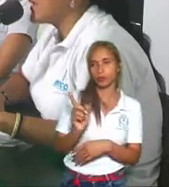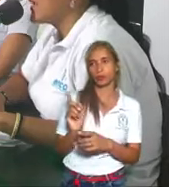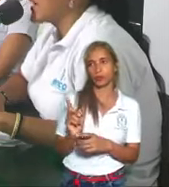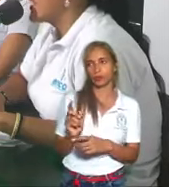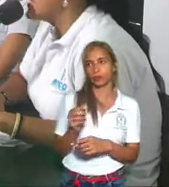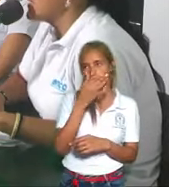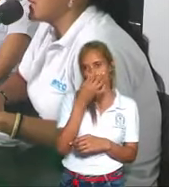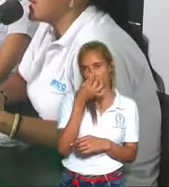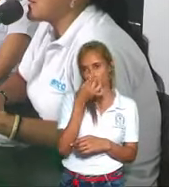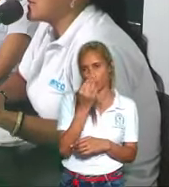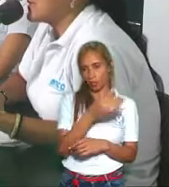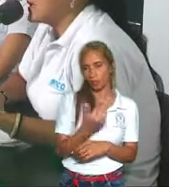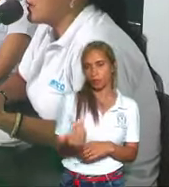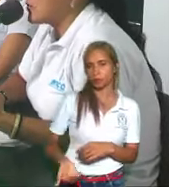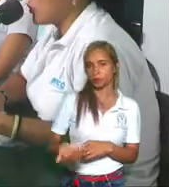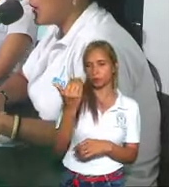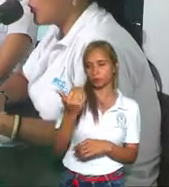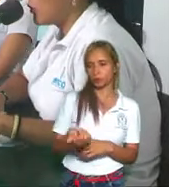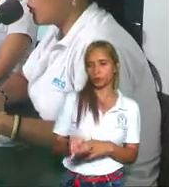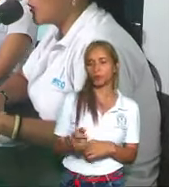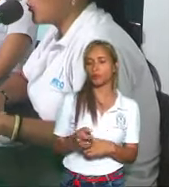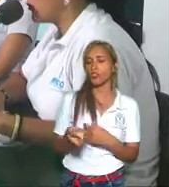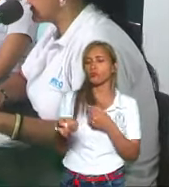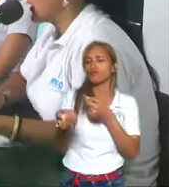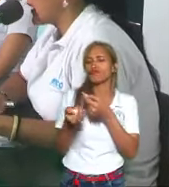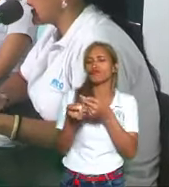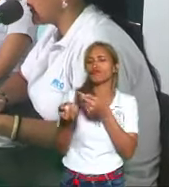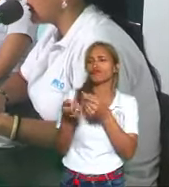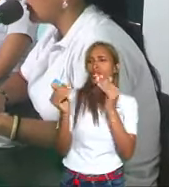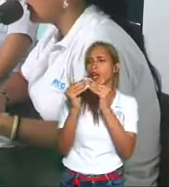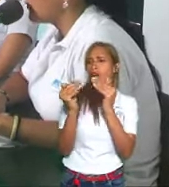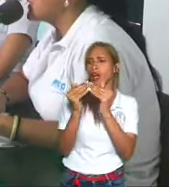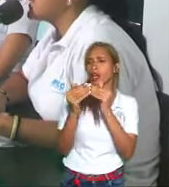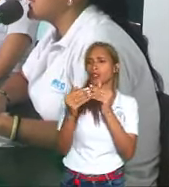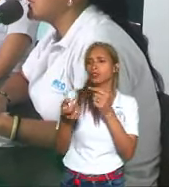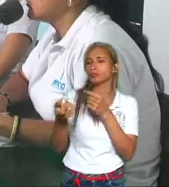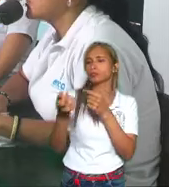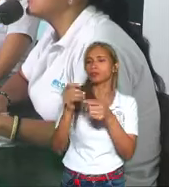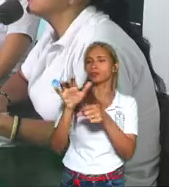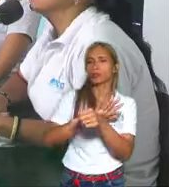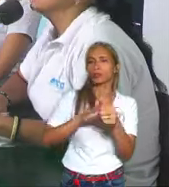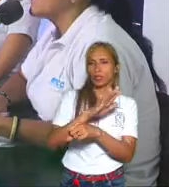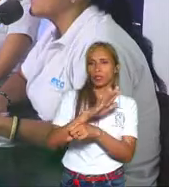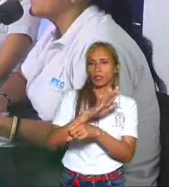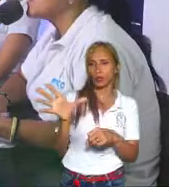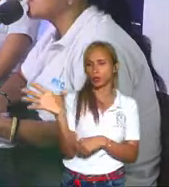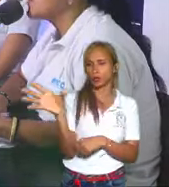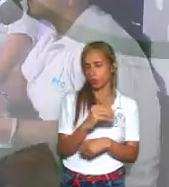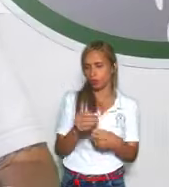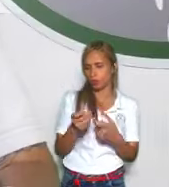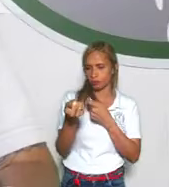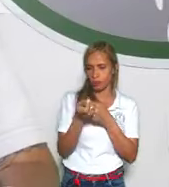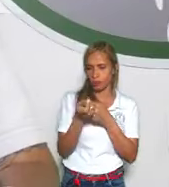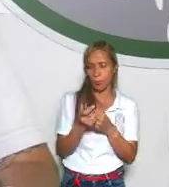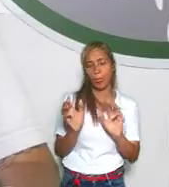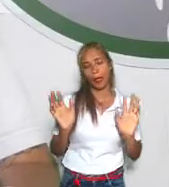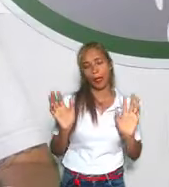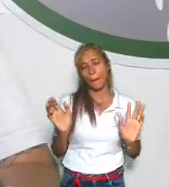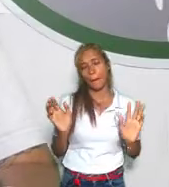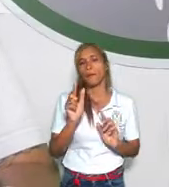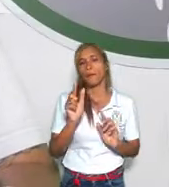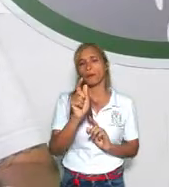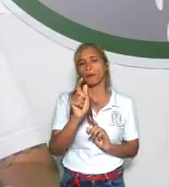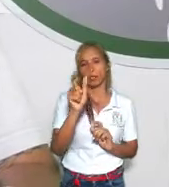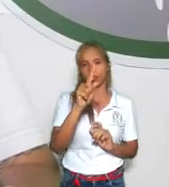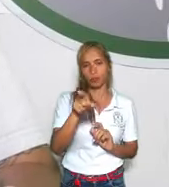pagar casi en la esquina de nuestro barrio, cuando, porque en qué barrio no hay un Facilísimo, ¿cierto? Pero si de pronto por alguna razón se